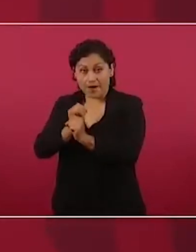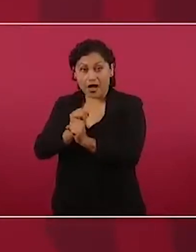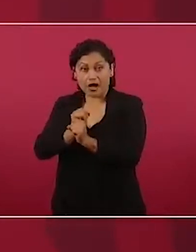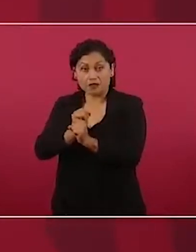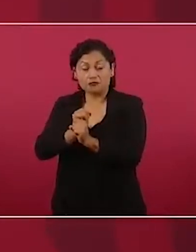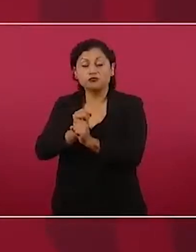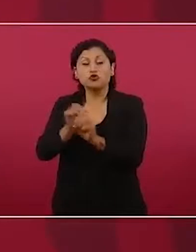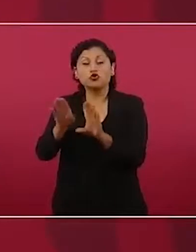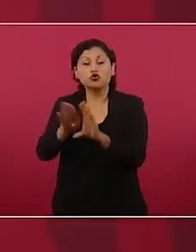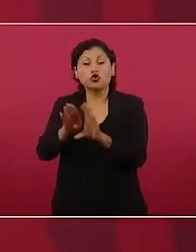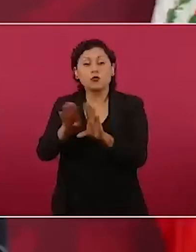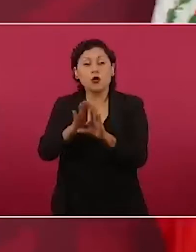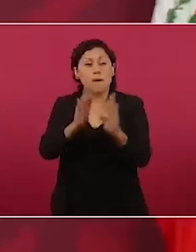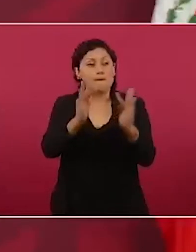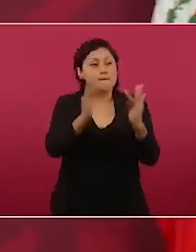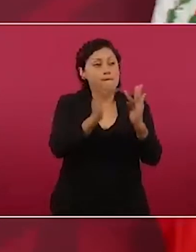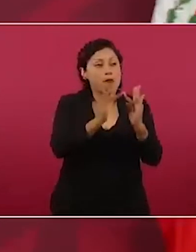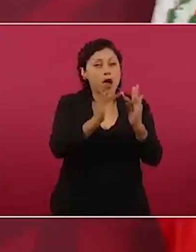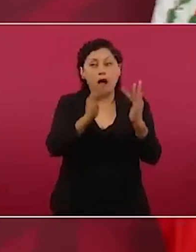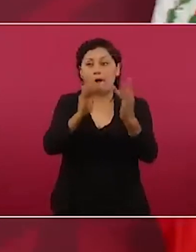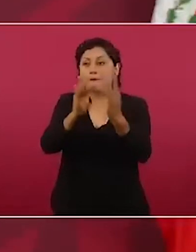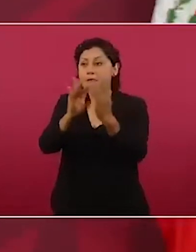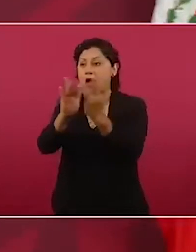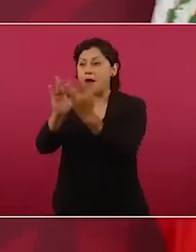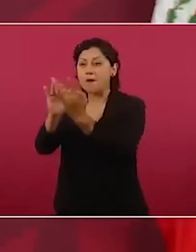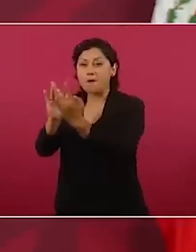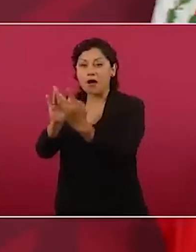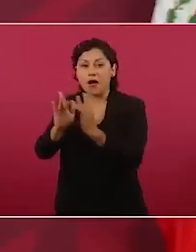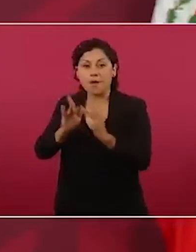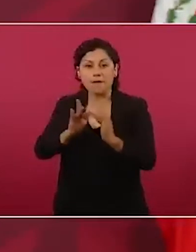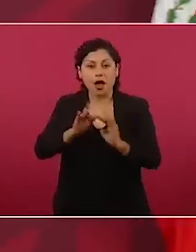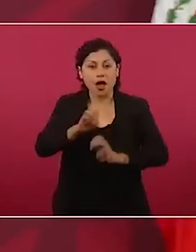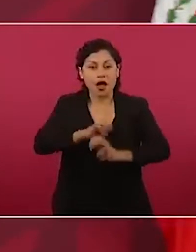los informes de embajadas